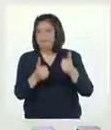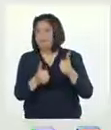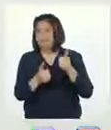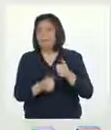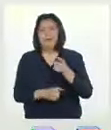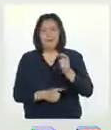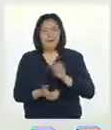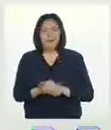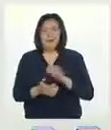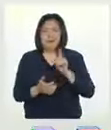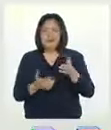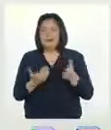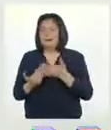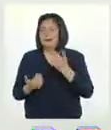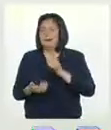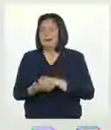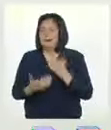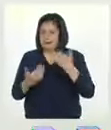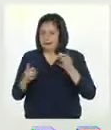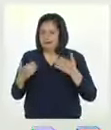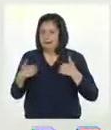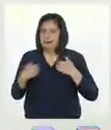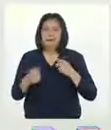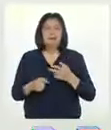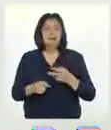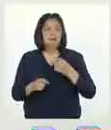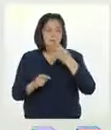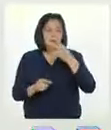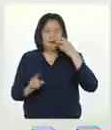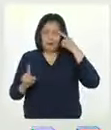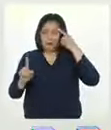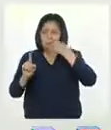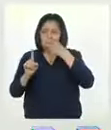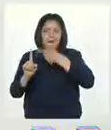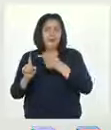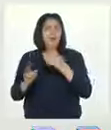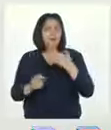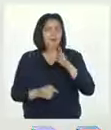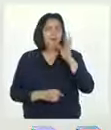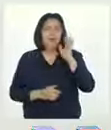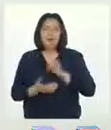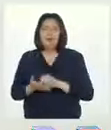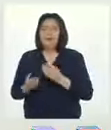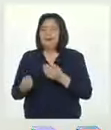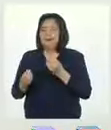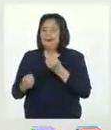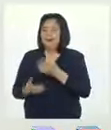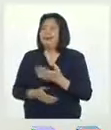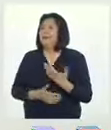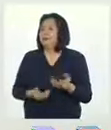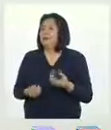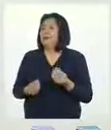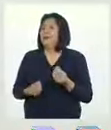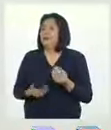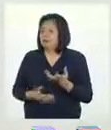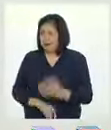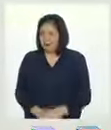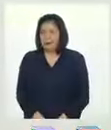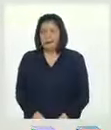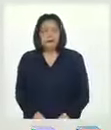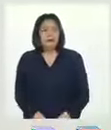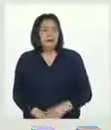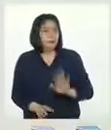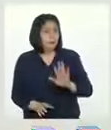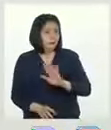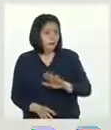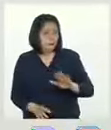¡Fantástico! Y así de fácil. Ya tenemos nuestros objetivos específicos identificados a partir de las causas.